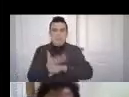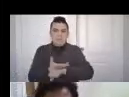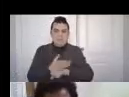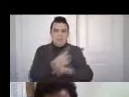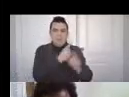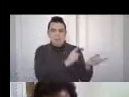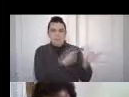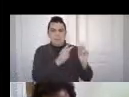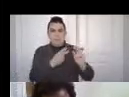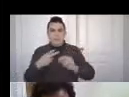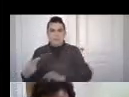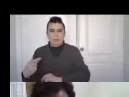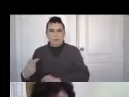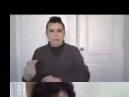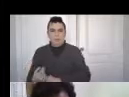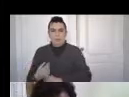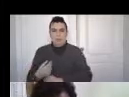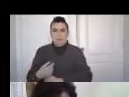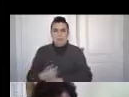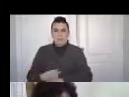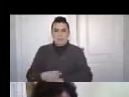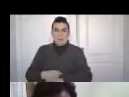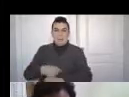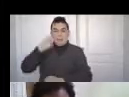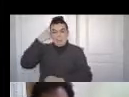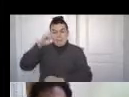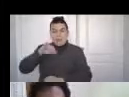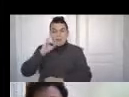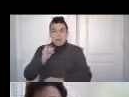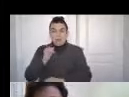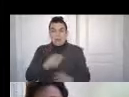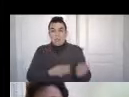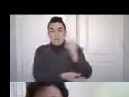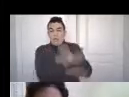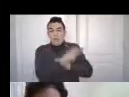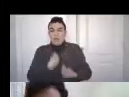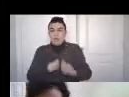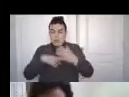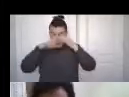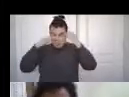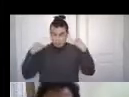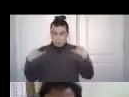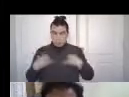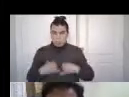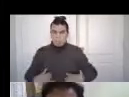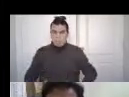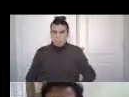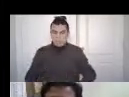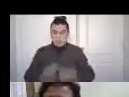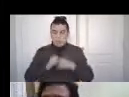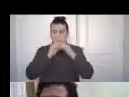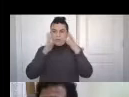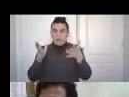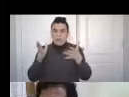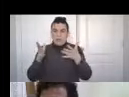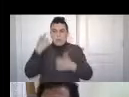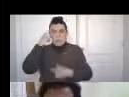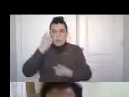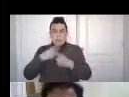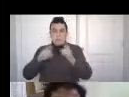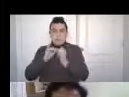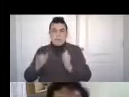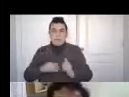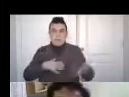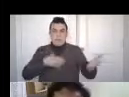que fue un virus que entró a nuestro sistema y tiene diversas maneras de transmitirla de humano a humano.